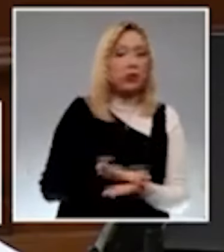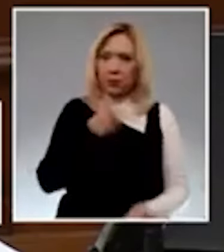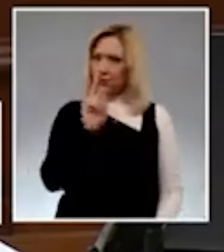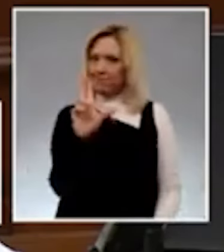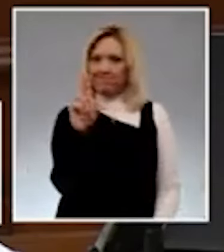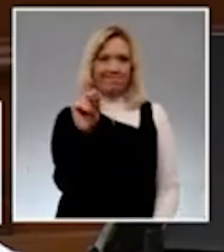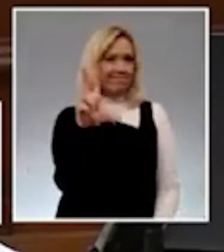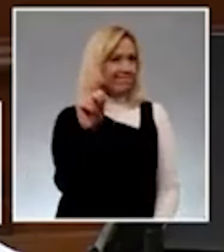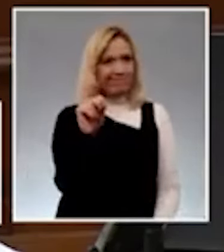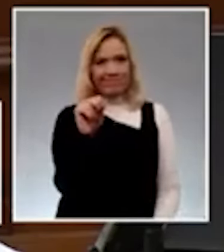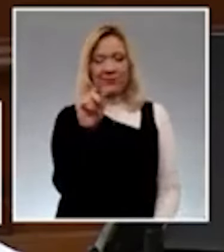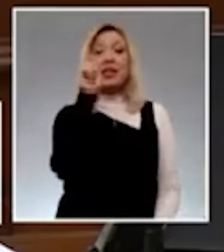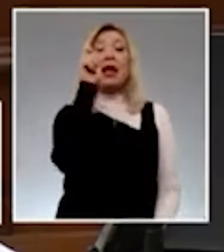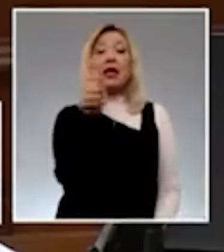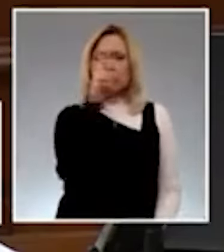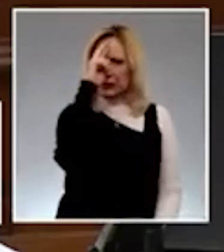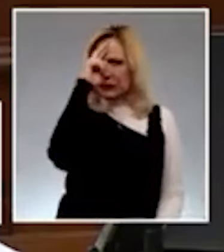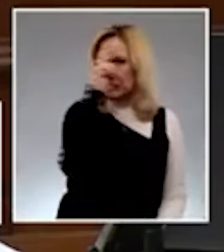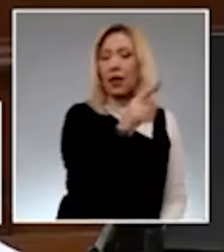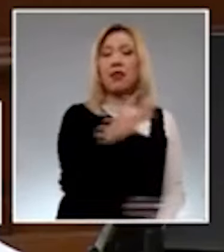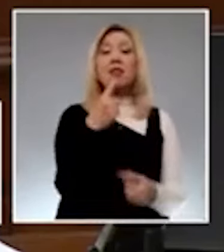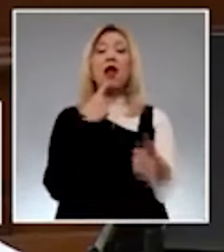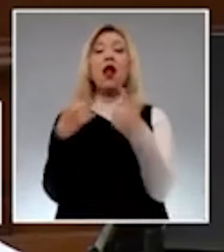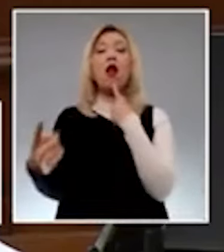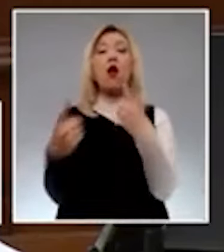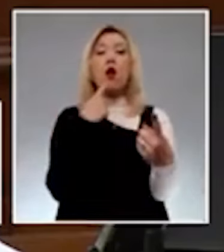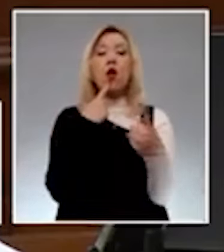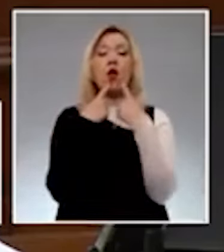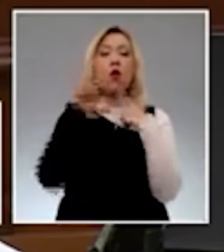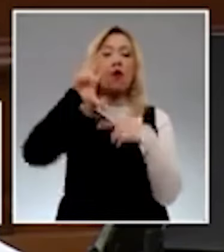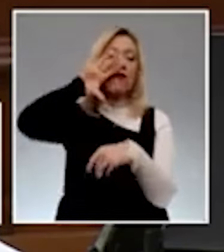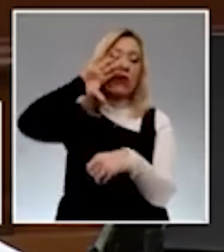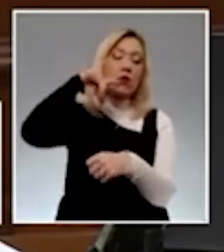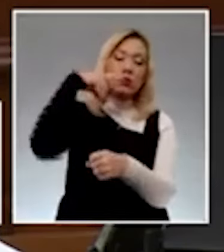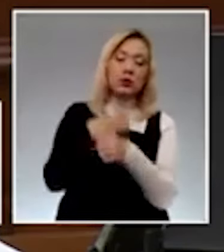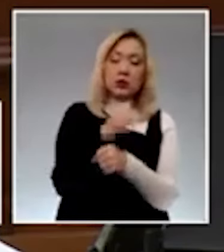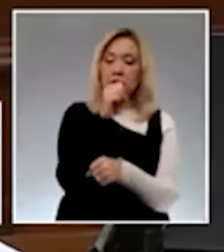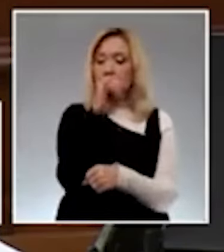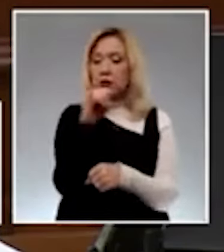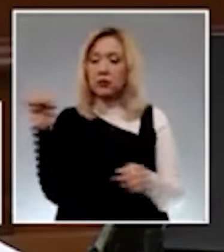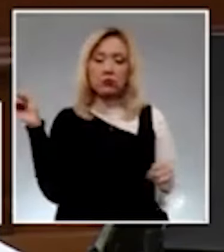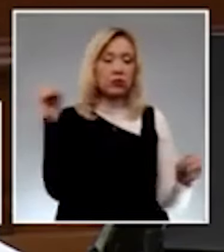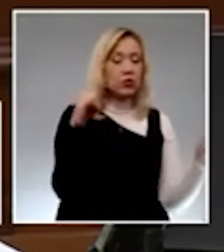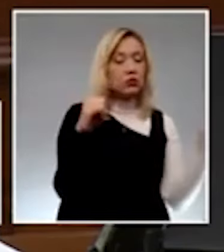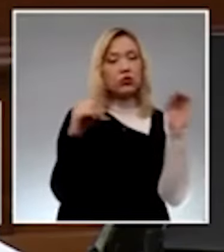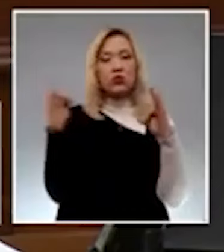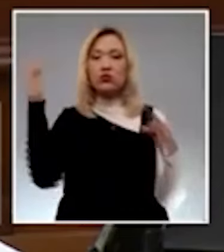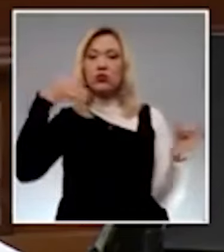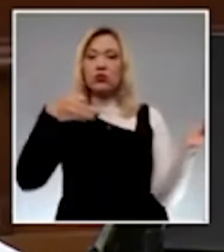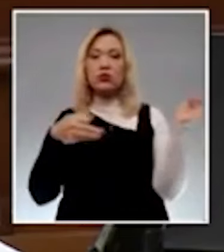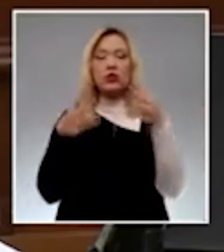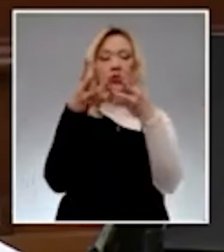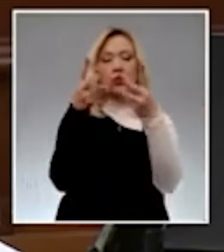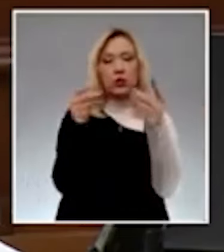consulta como un diálogo de buena fe donde se busquen soluciones mutuamente aceptables y no un